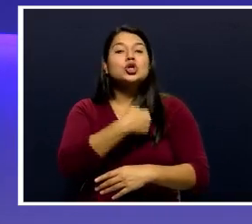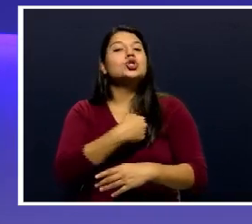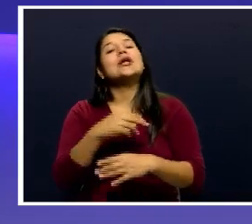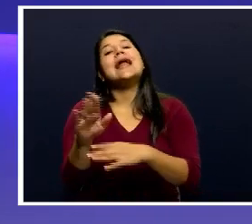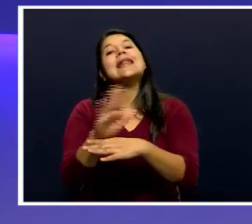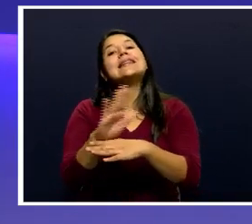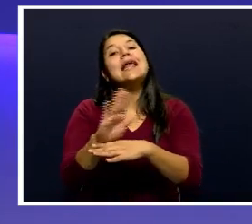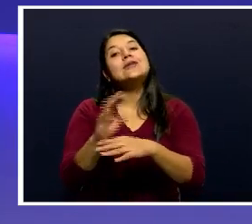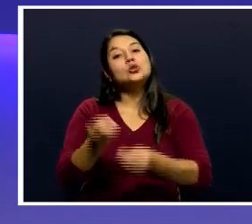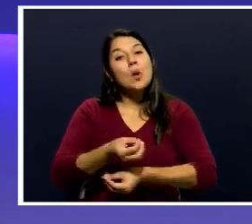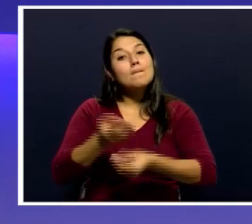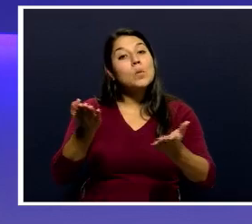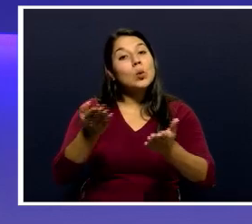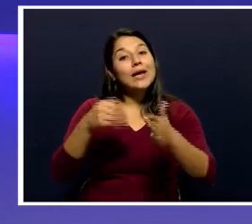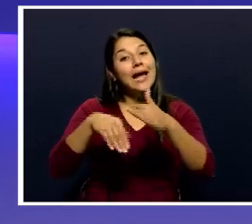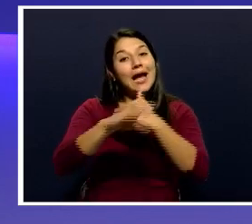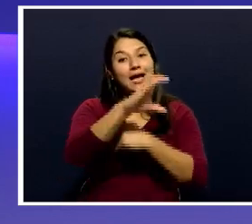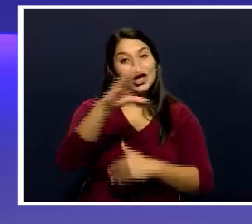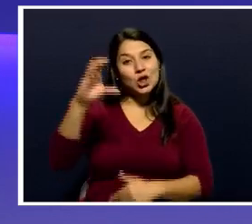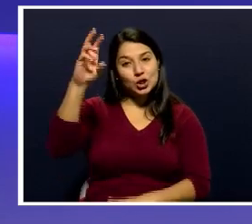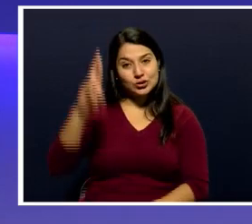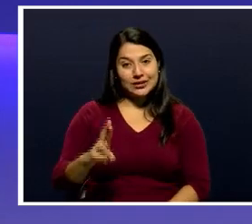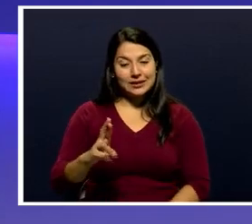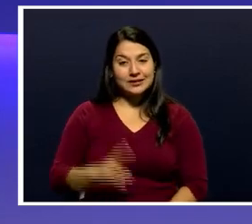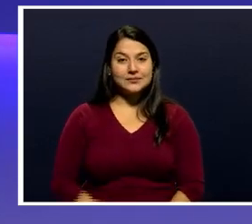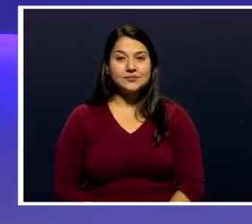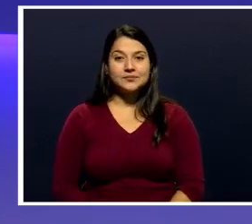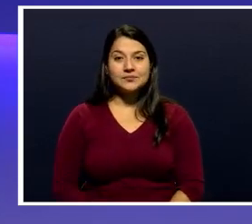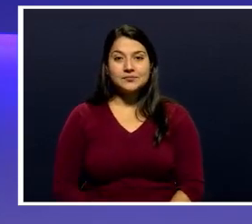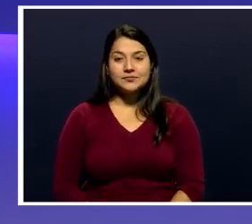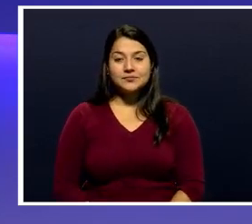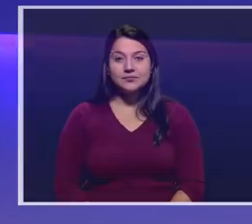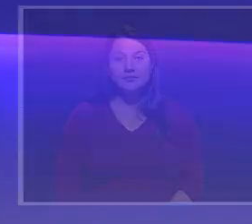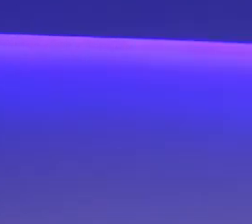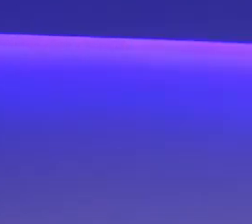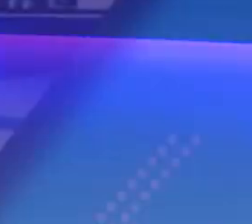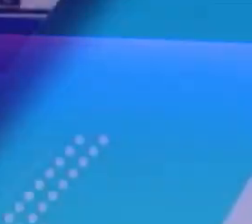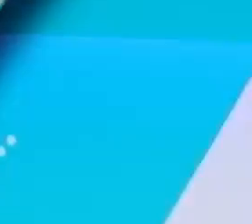para usted. Somos la televisión pública de Costa Rica.